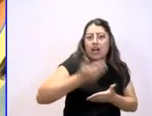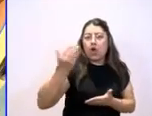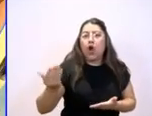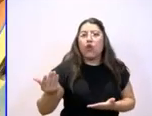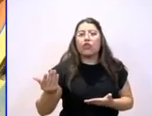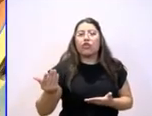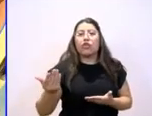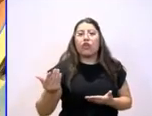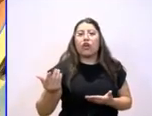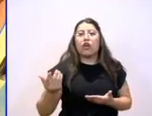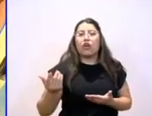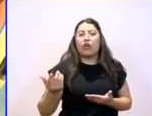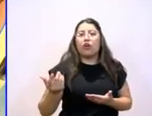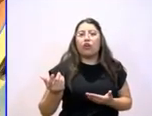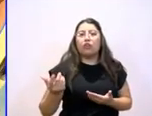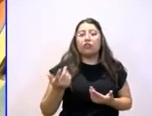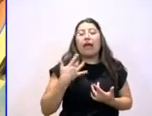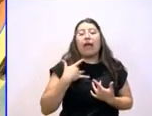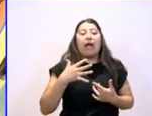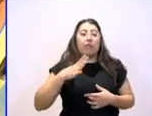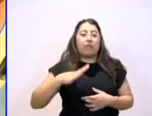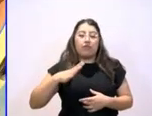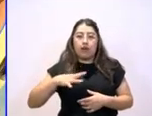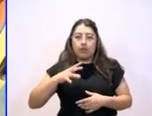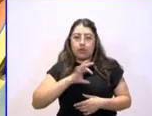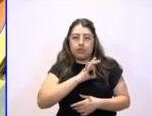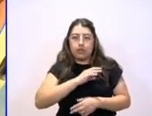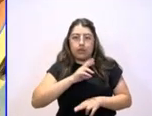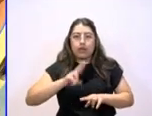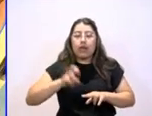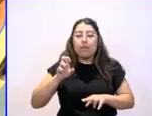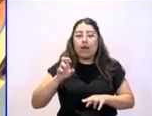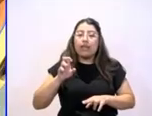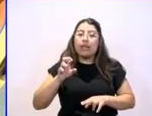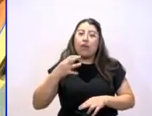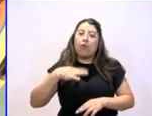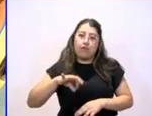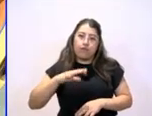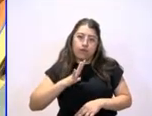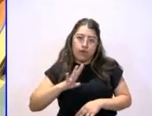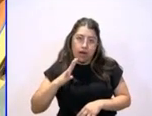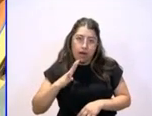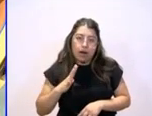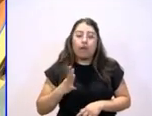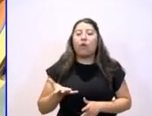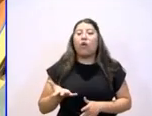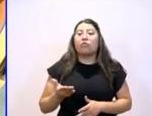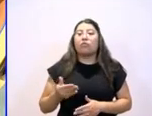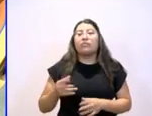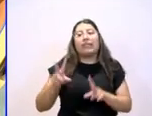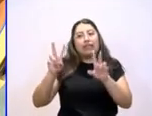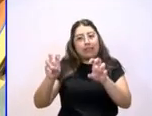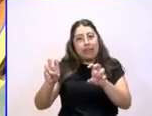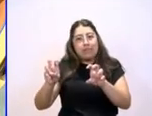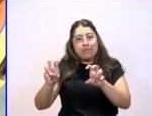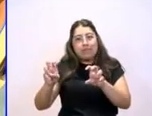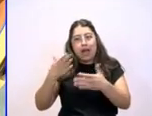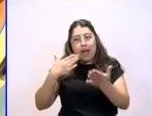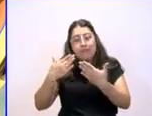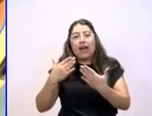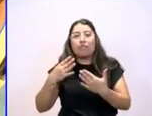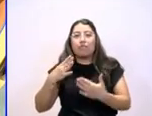cosa es comentar brevemente otras cuestiones. Le llamo a la cuestión por primera vez, como sabe que es evidente. Bien, pues llamando